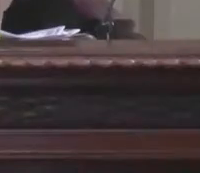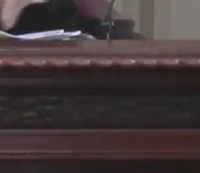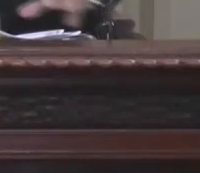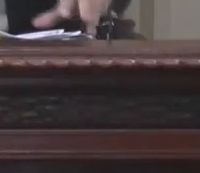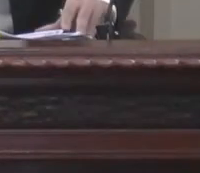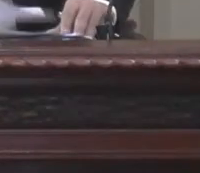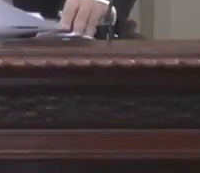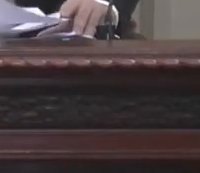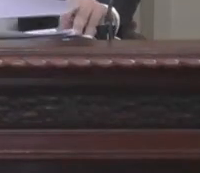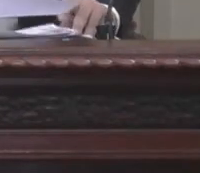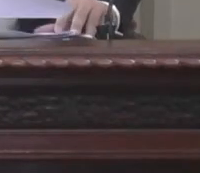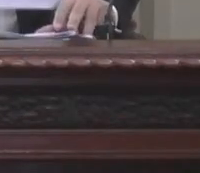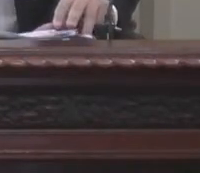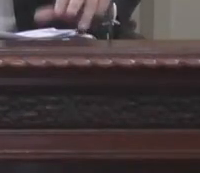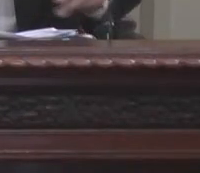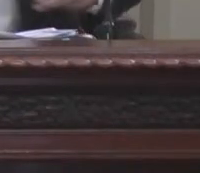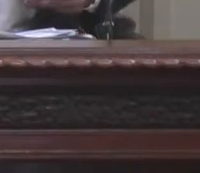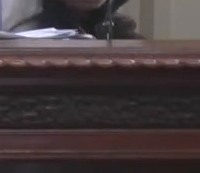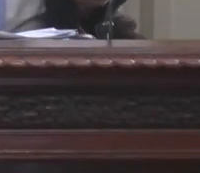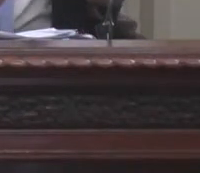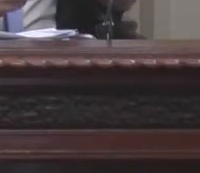Leonela Catalini tiene la palabra.